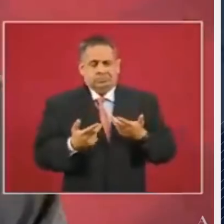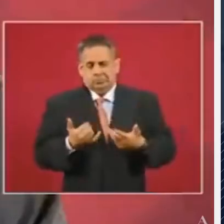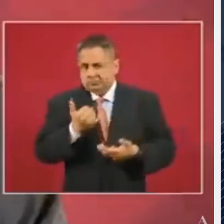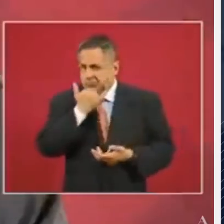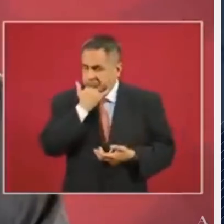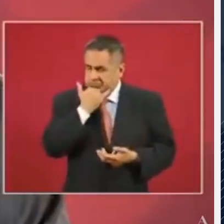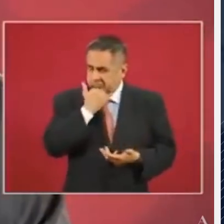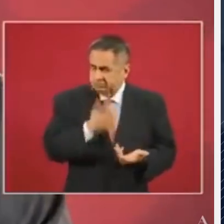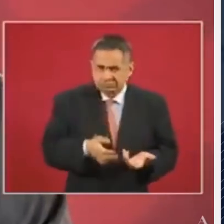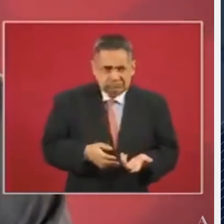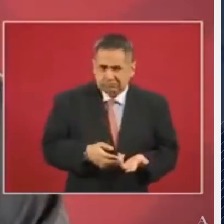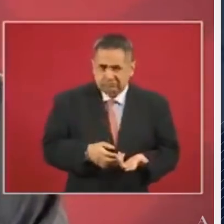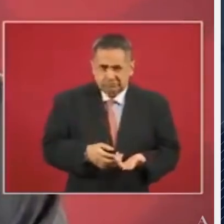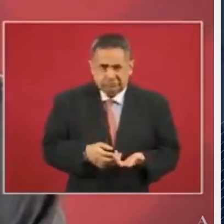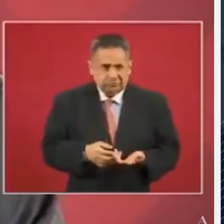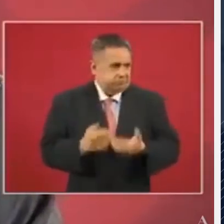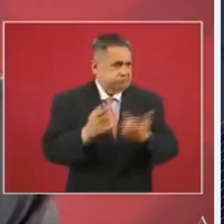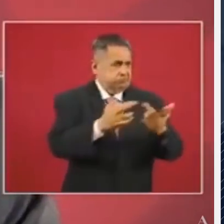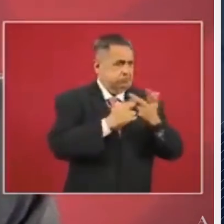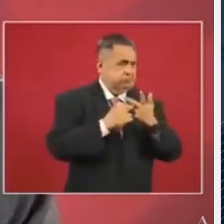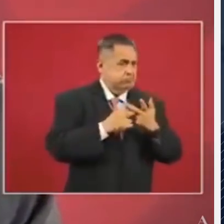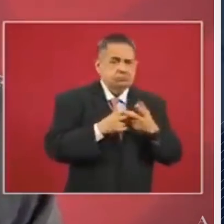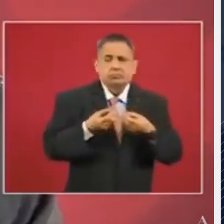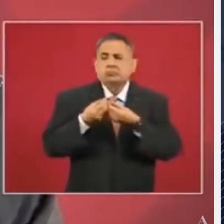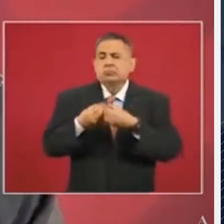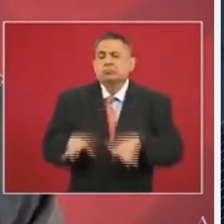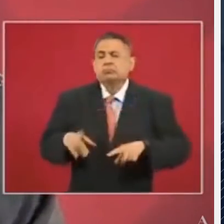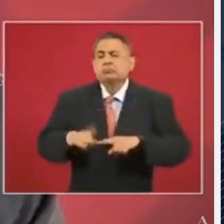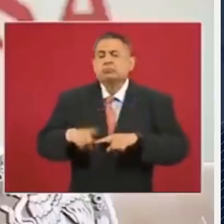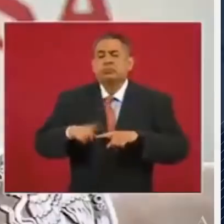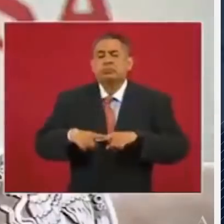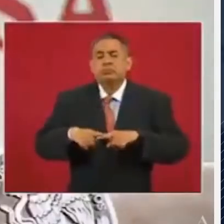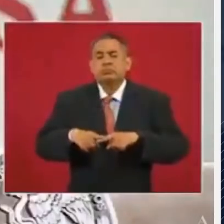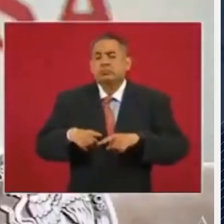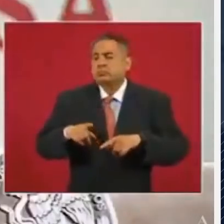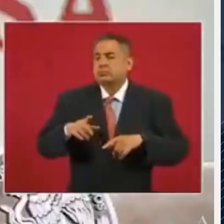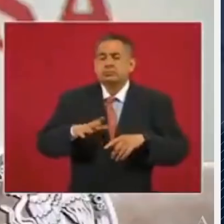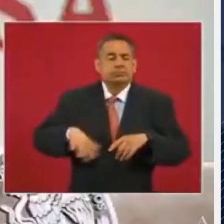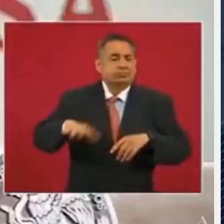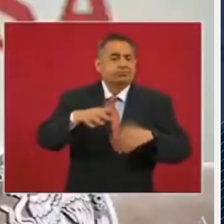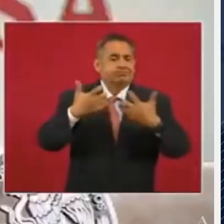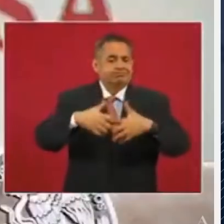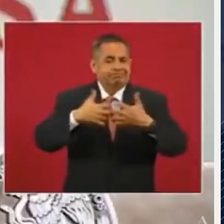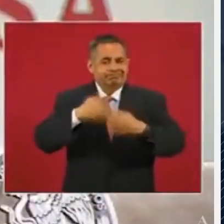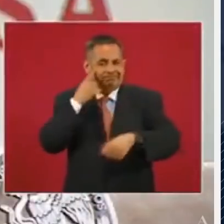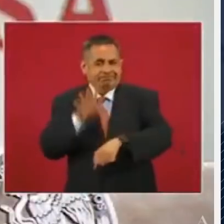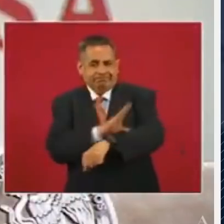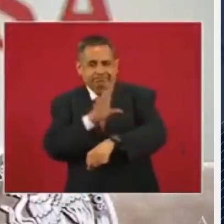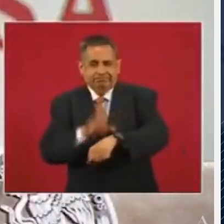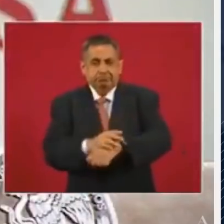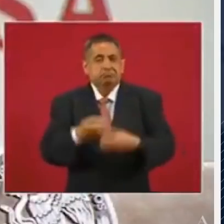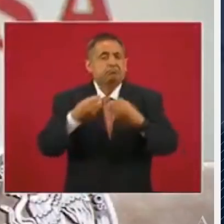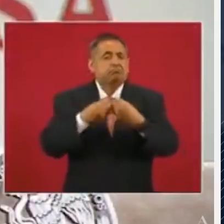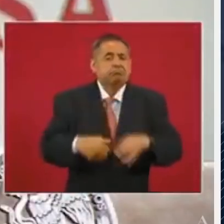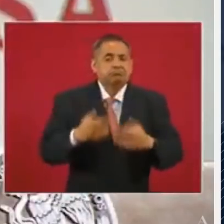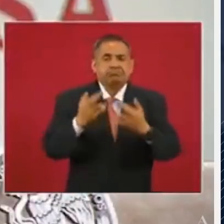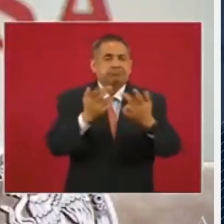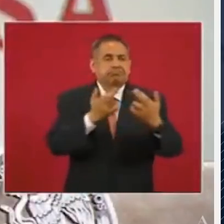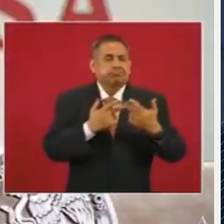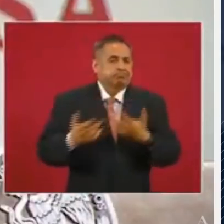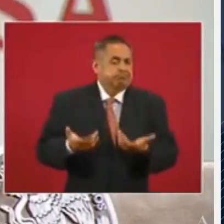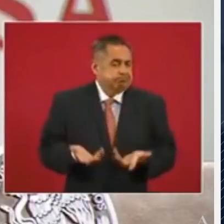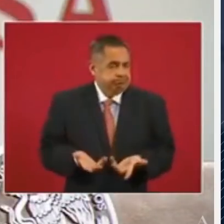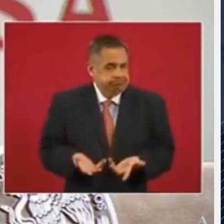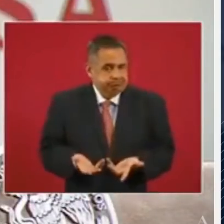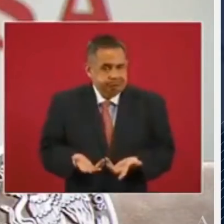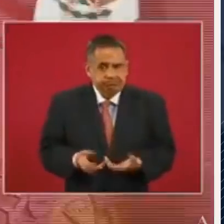propuesta de cómo hacerlo, cómo conseguir cumplir los dos objetivos, pagar el tratado, no arriesgar a nuestro